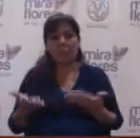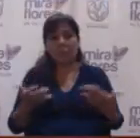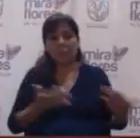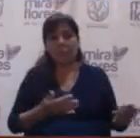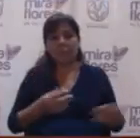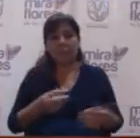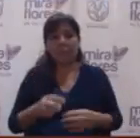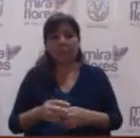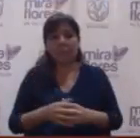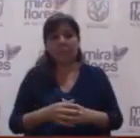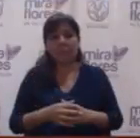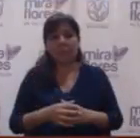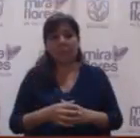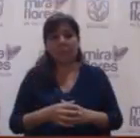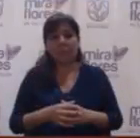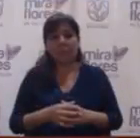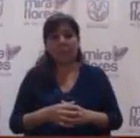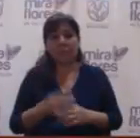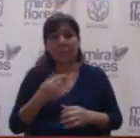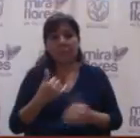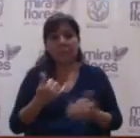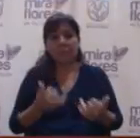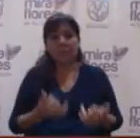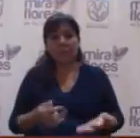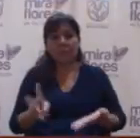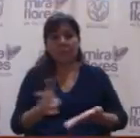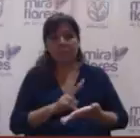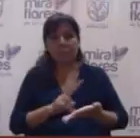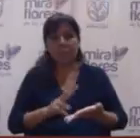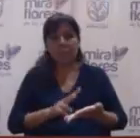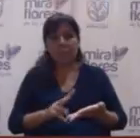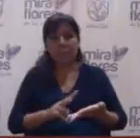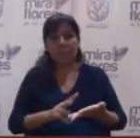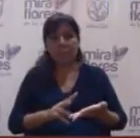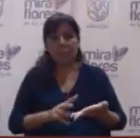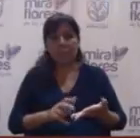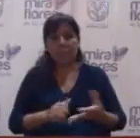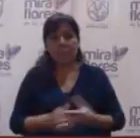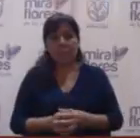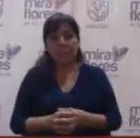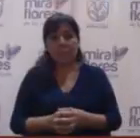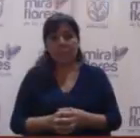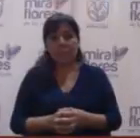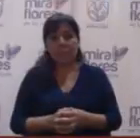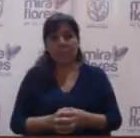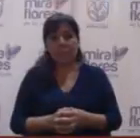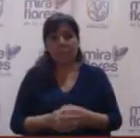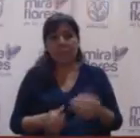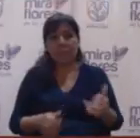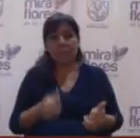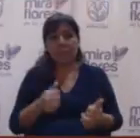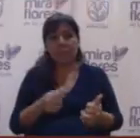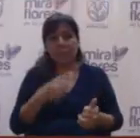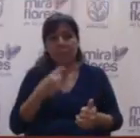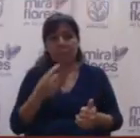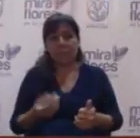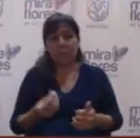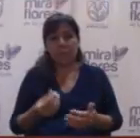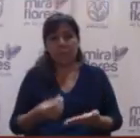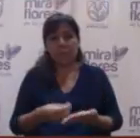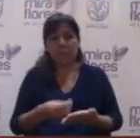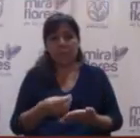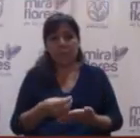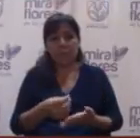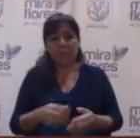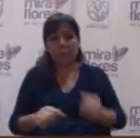del 2016. Lo mismo que voy a dar lectura respecto a las consultas que él hace. ¿Cuál es el monto destinado a la refacción del